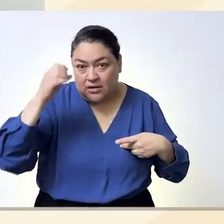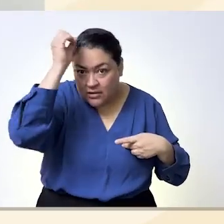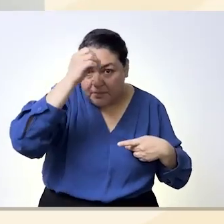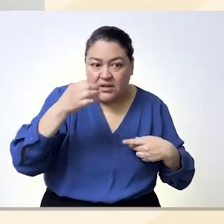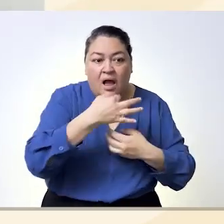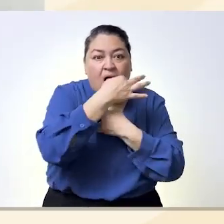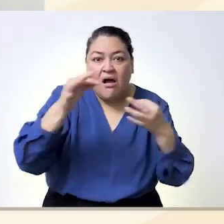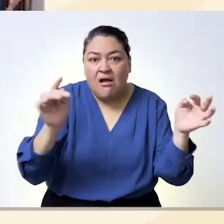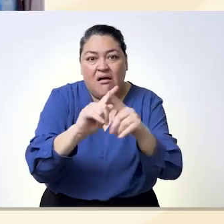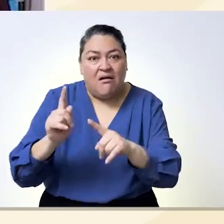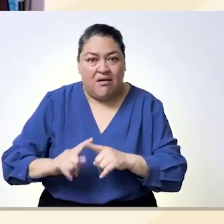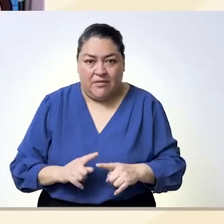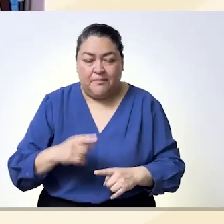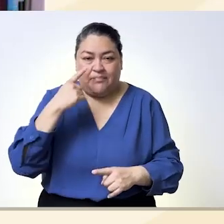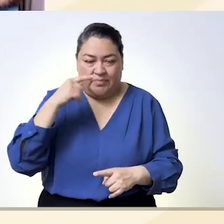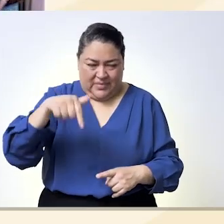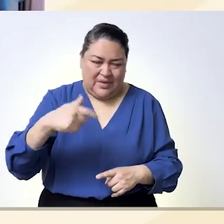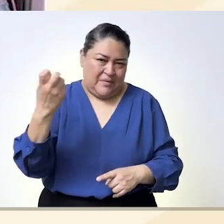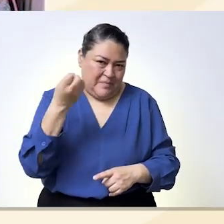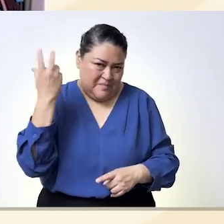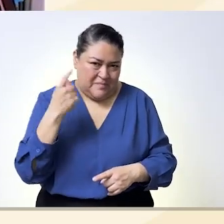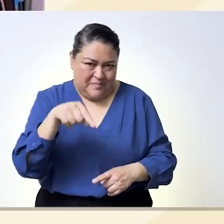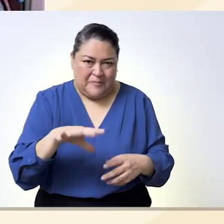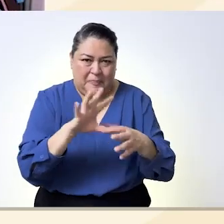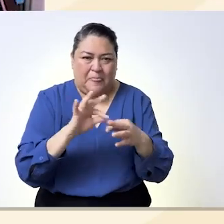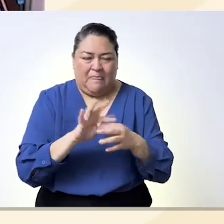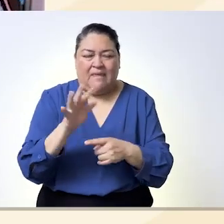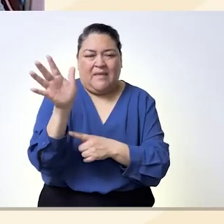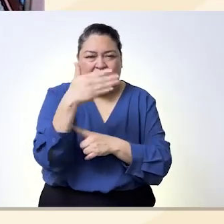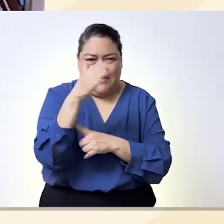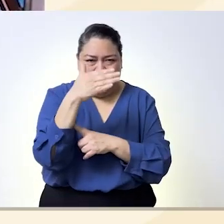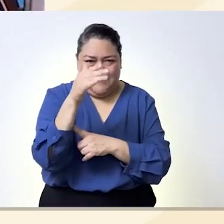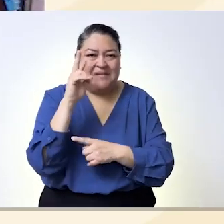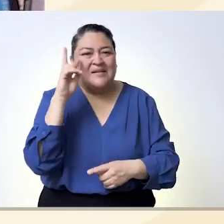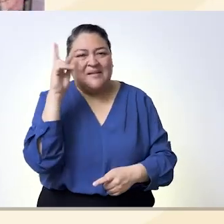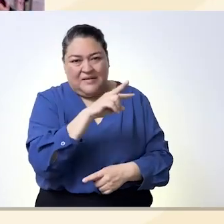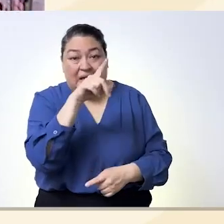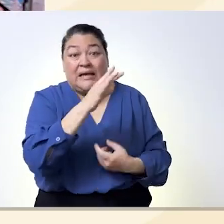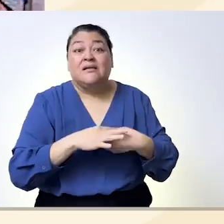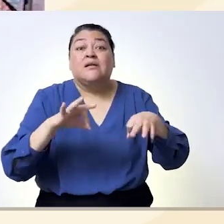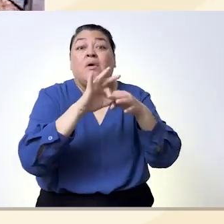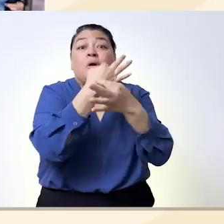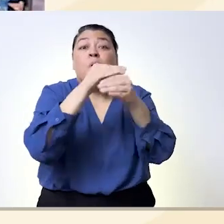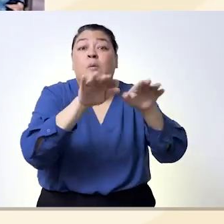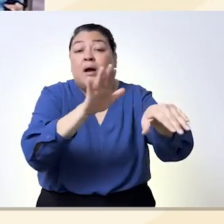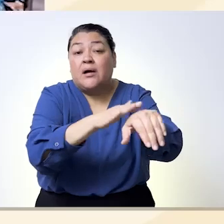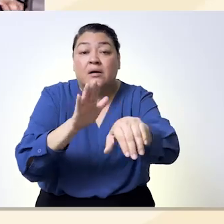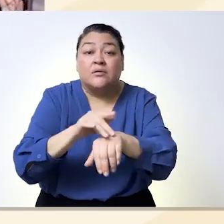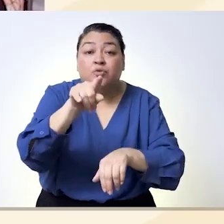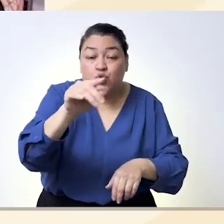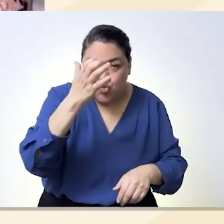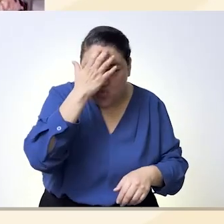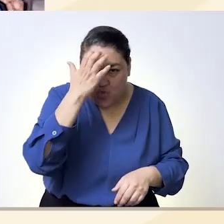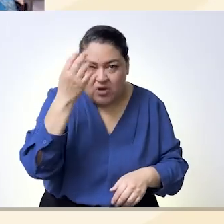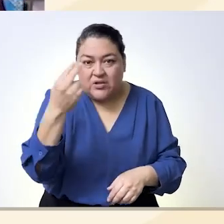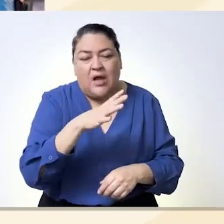foro tenemos nuestra bandera neurodivergente. Importantísimo que todo el mundo que nos esté viendo se familiarice cada vez más con ella,